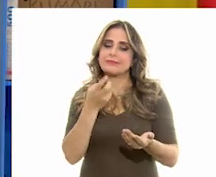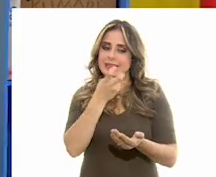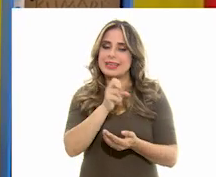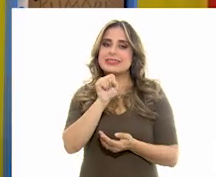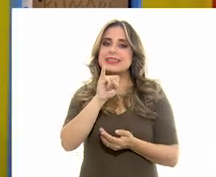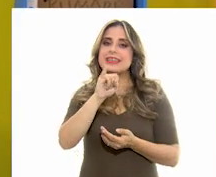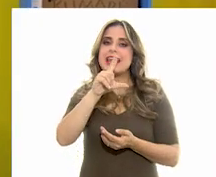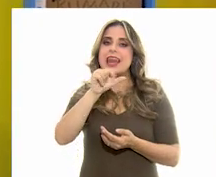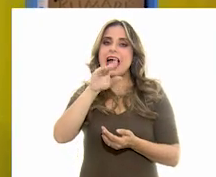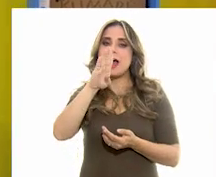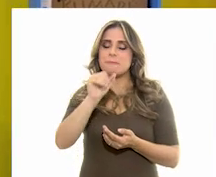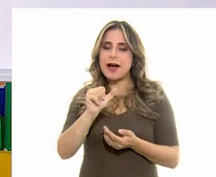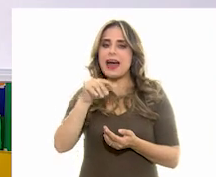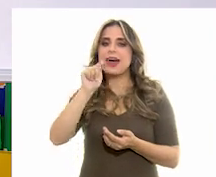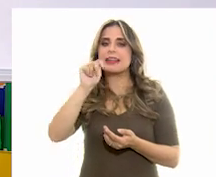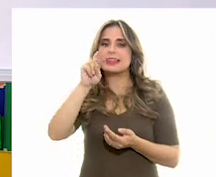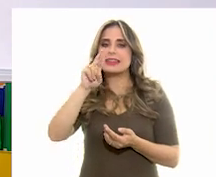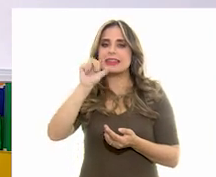es. Taller.